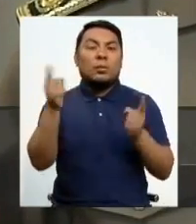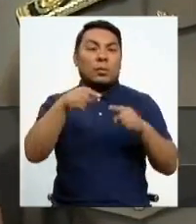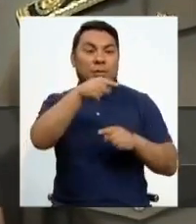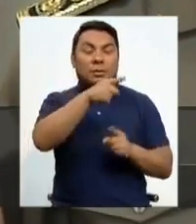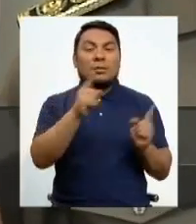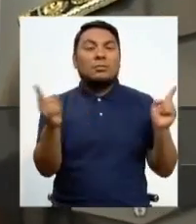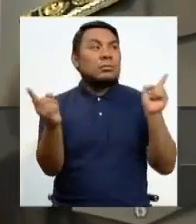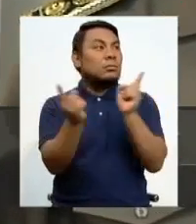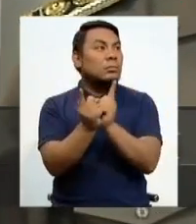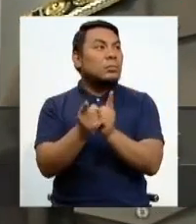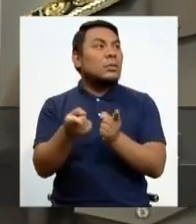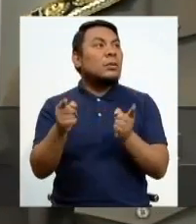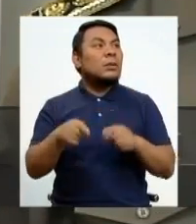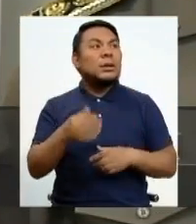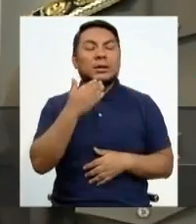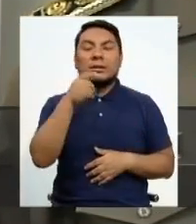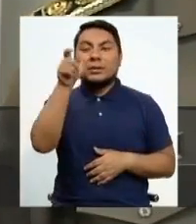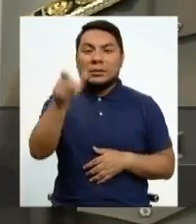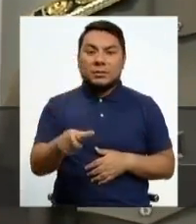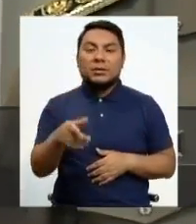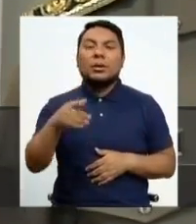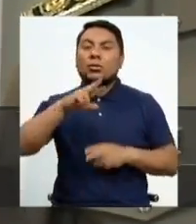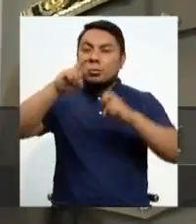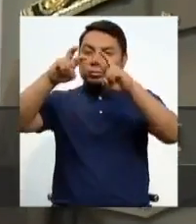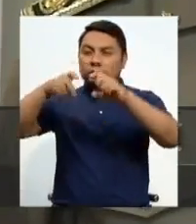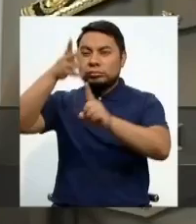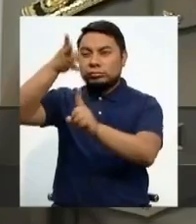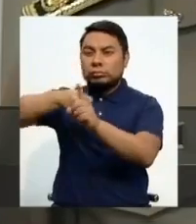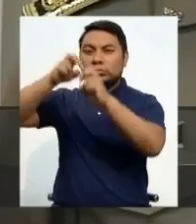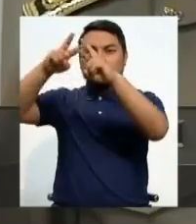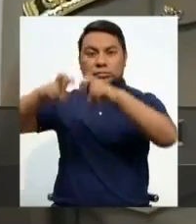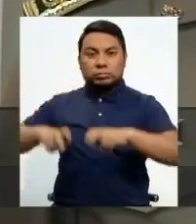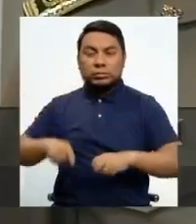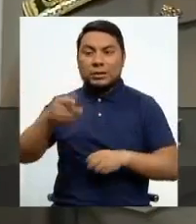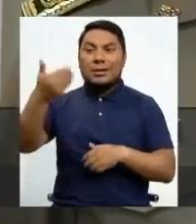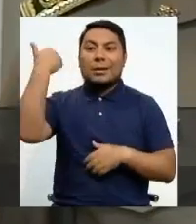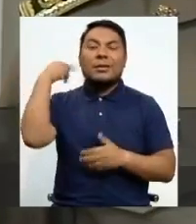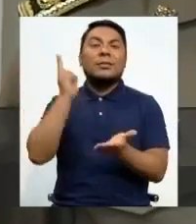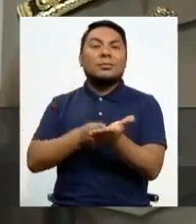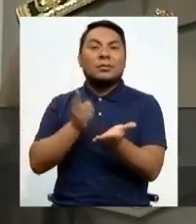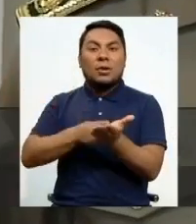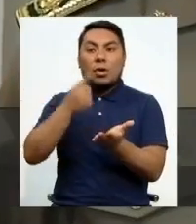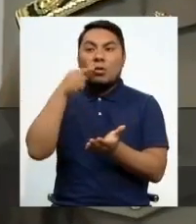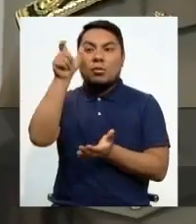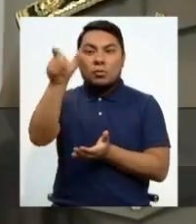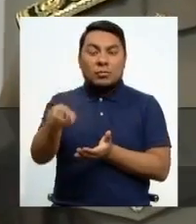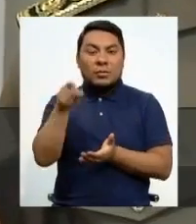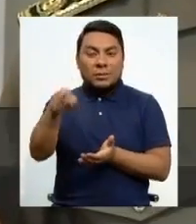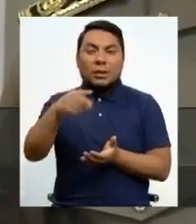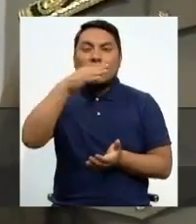diligencias preliminares, como consecuencia de la investigación, se ha determinado que el comisario y el